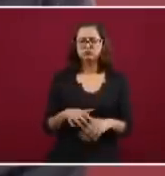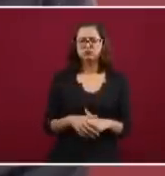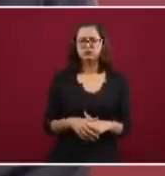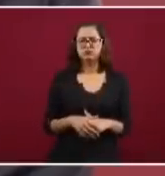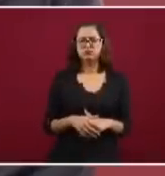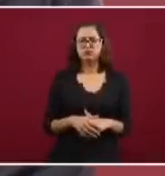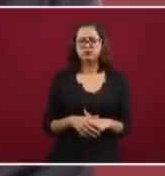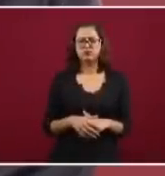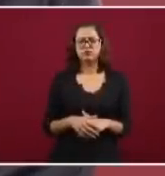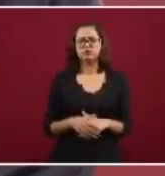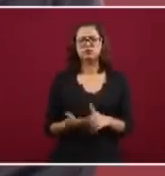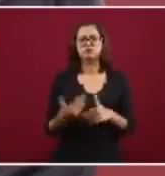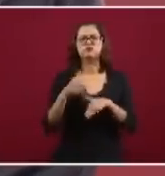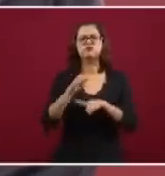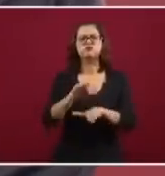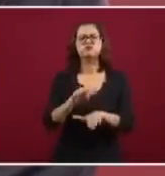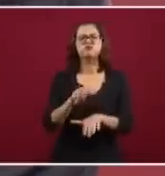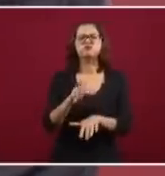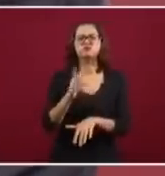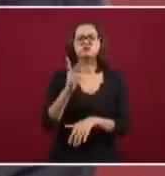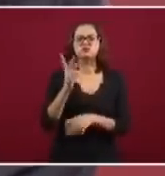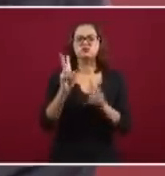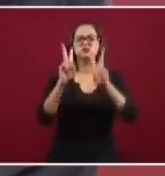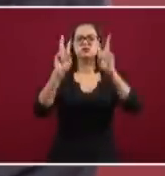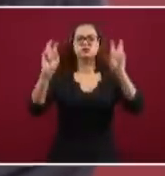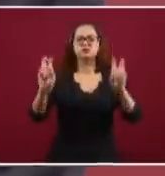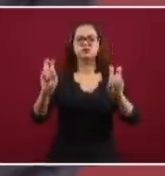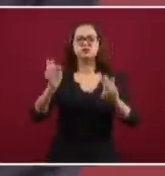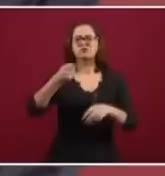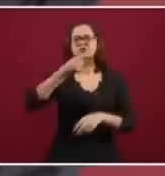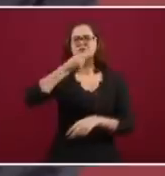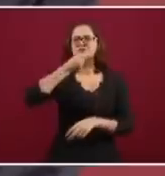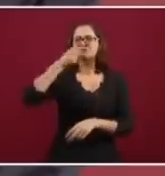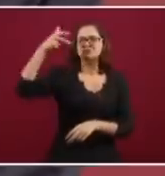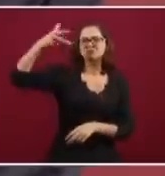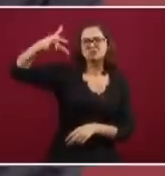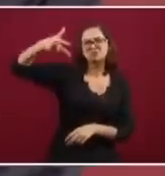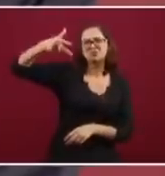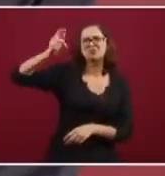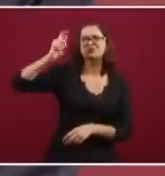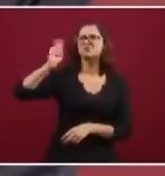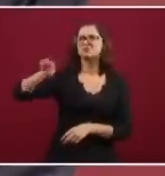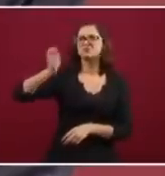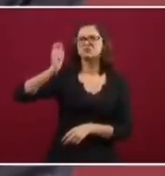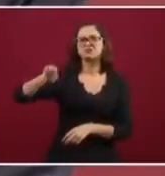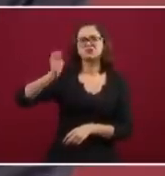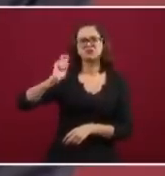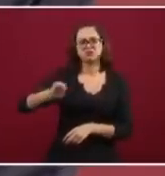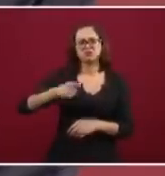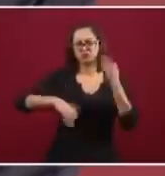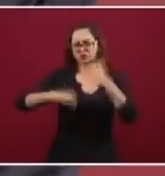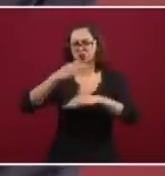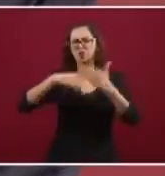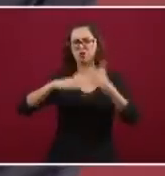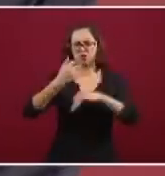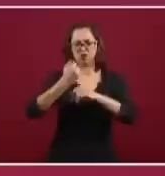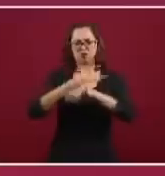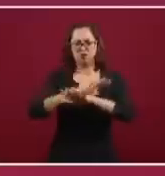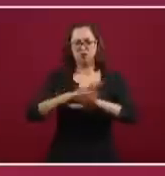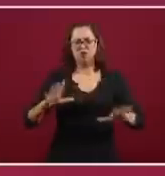Sobre en qué consistió este micrófono, qué suponían que era.